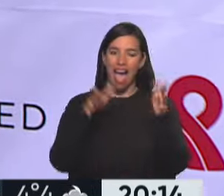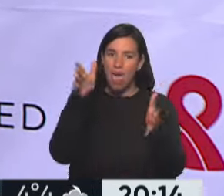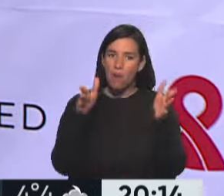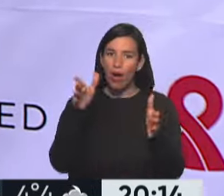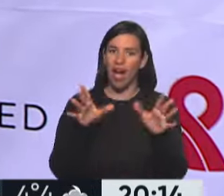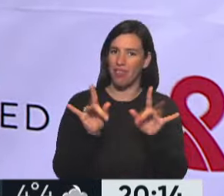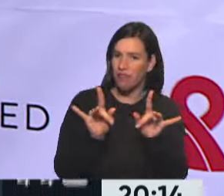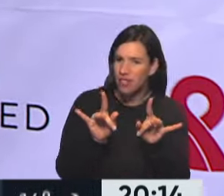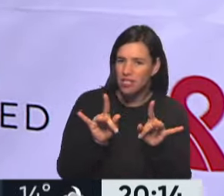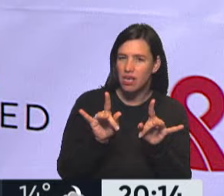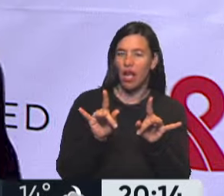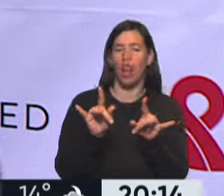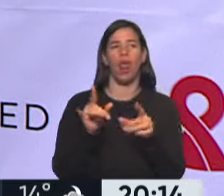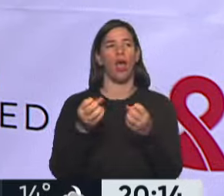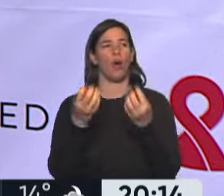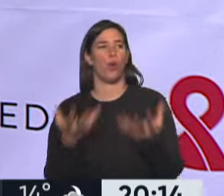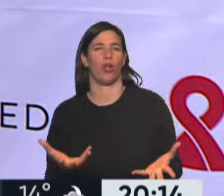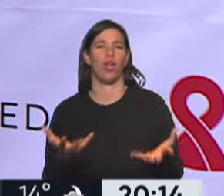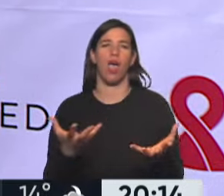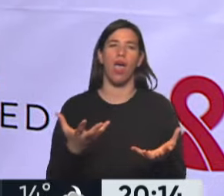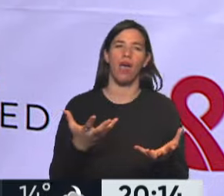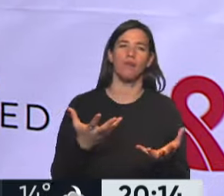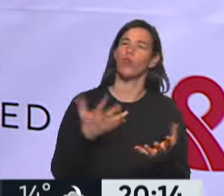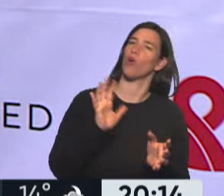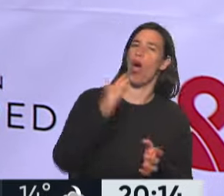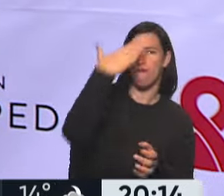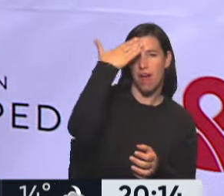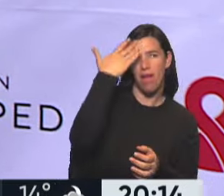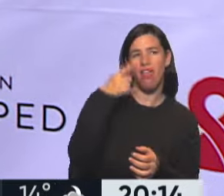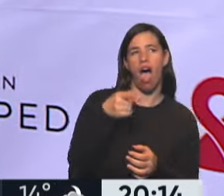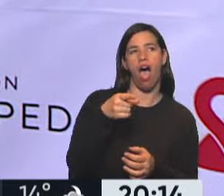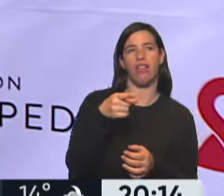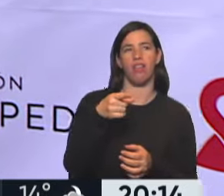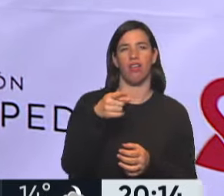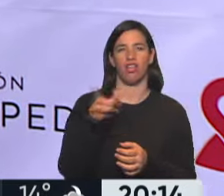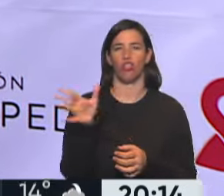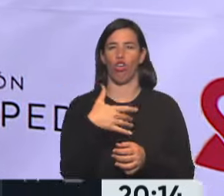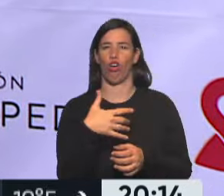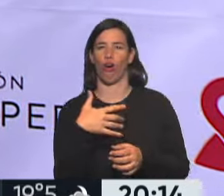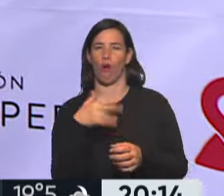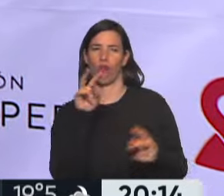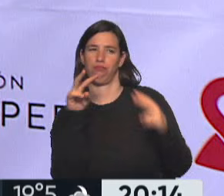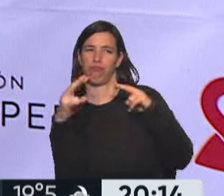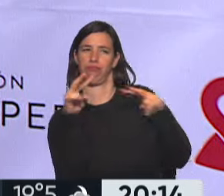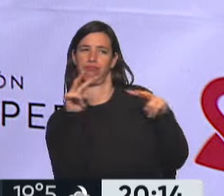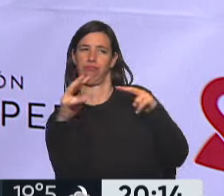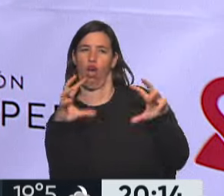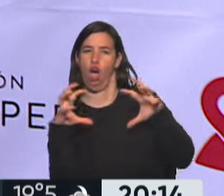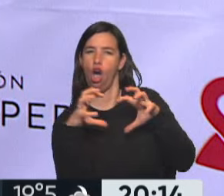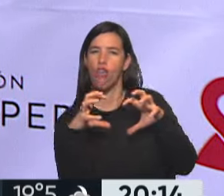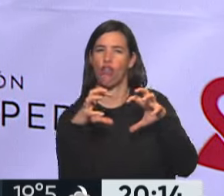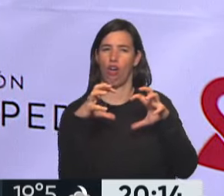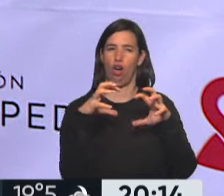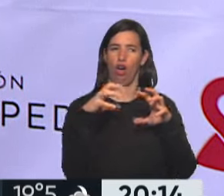mucho, había mucho odio, mucho estigma alrededor de ese diagnóstico. Y cuando recibo la gran oportunidad en